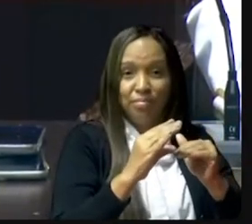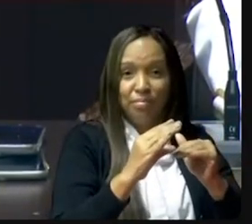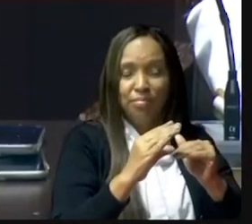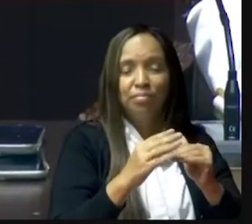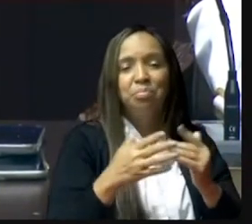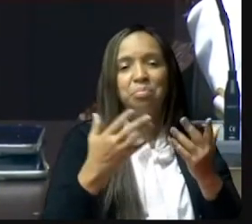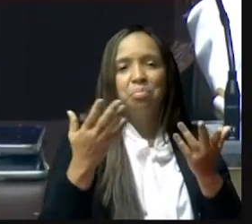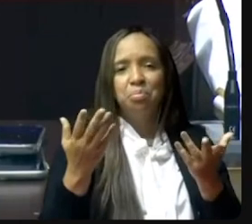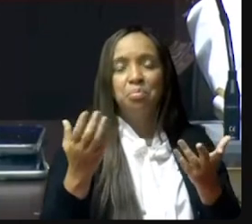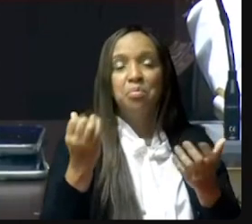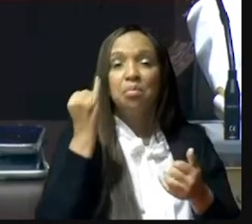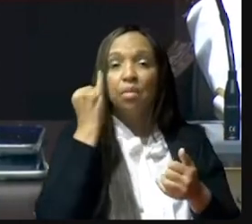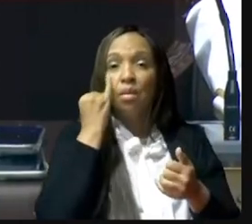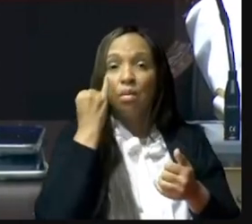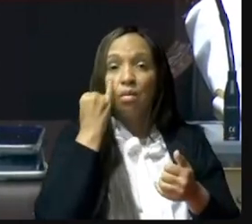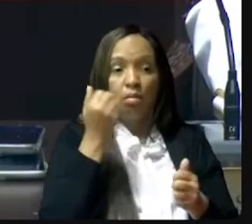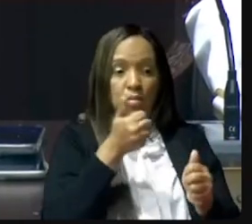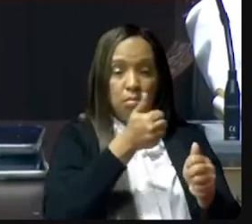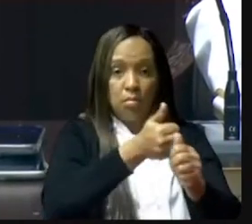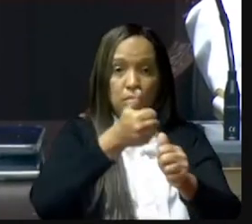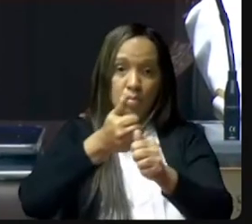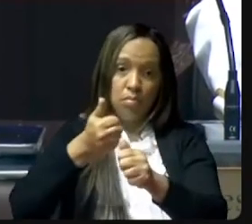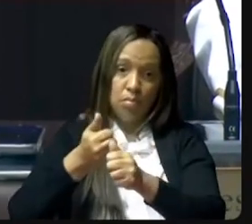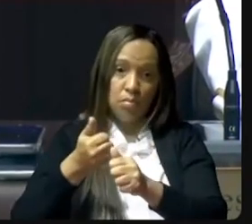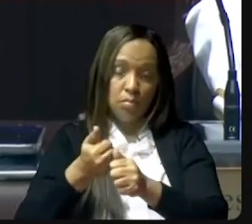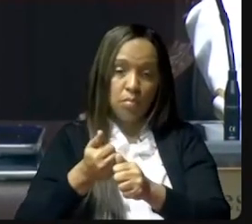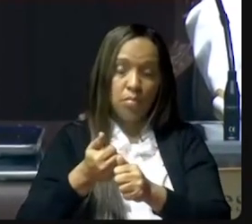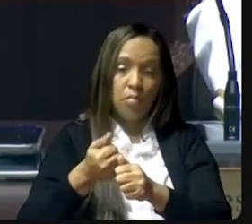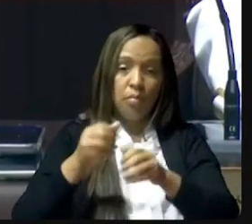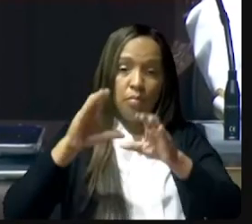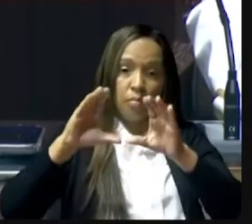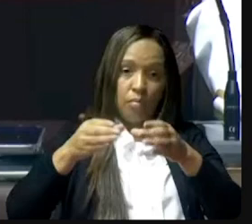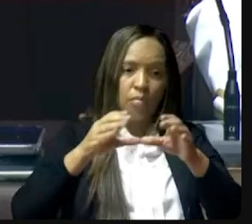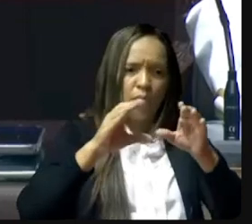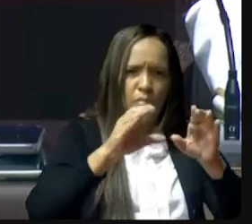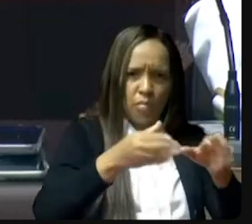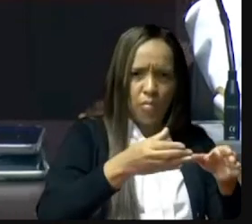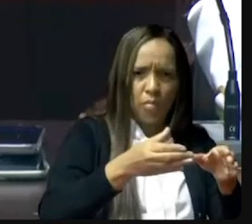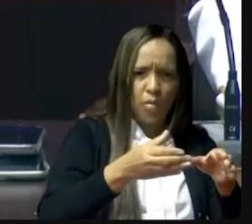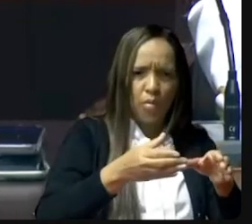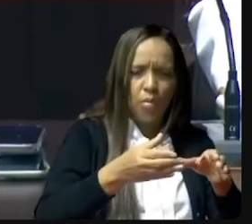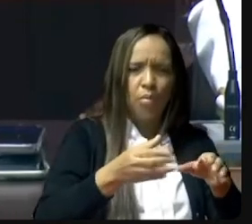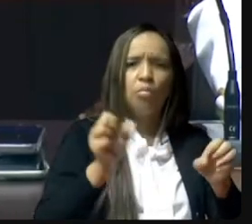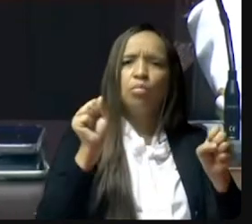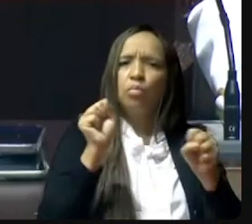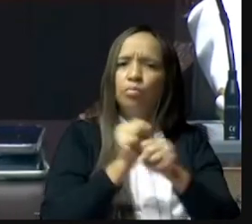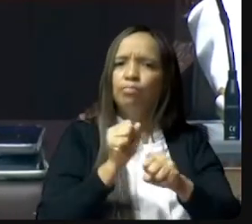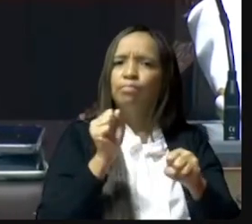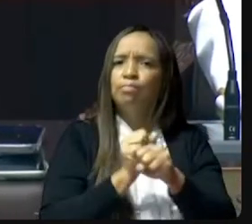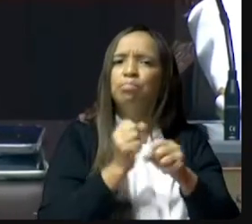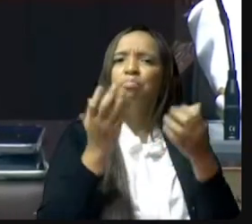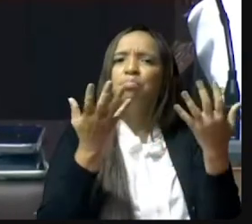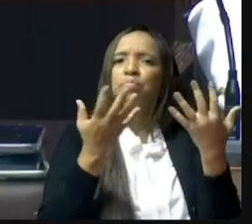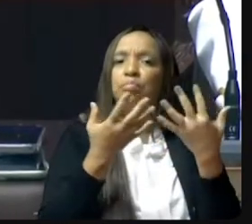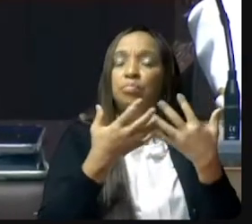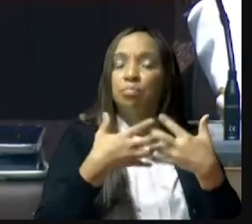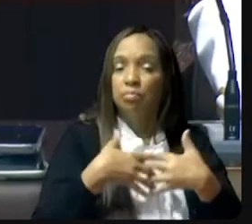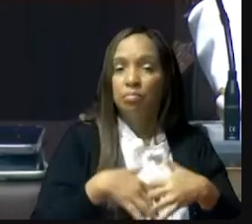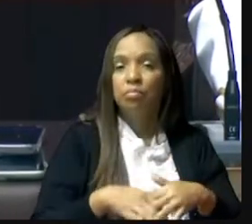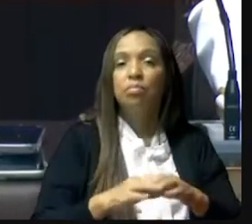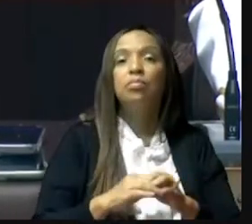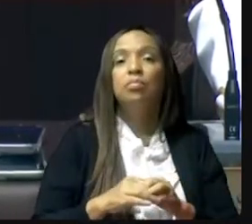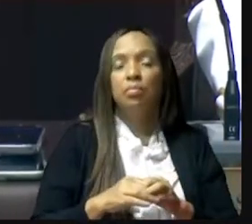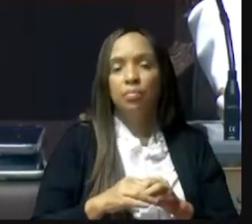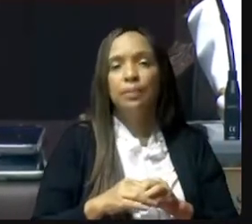nos con que nosotros contamos puedan funcionar válidamente las comisiones